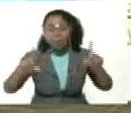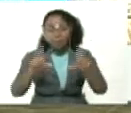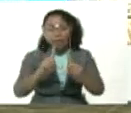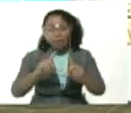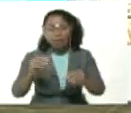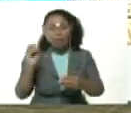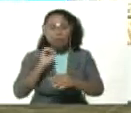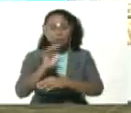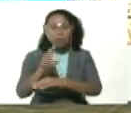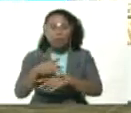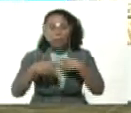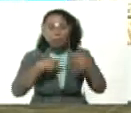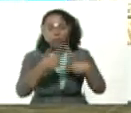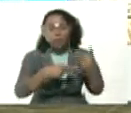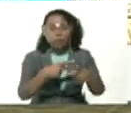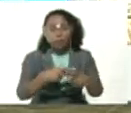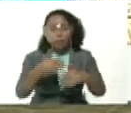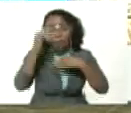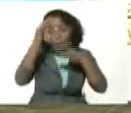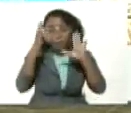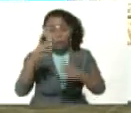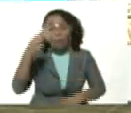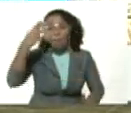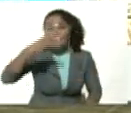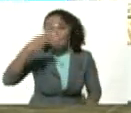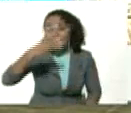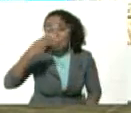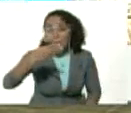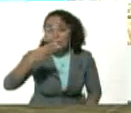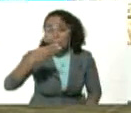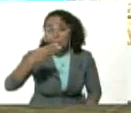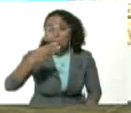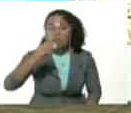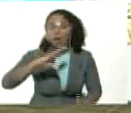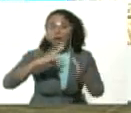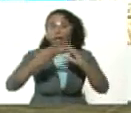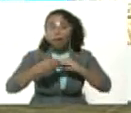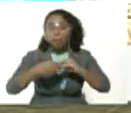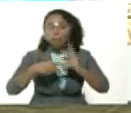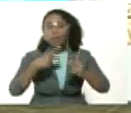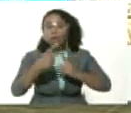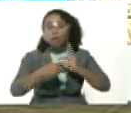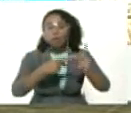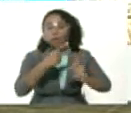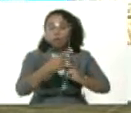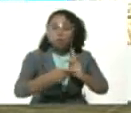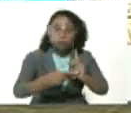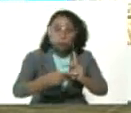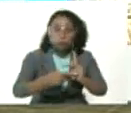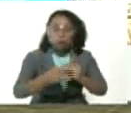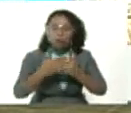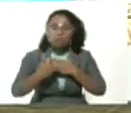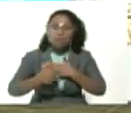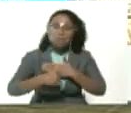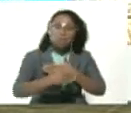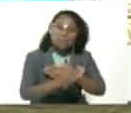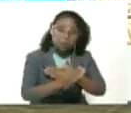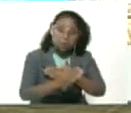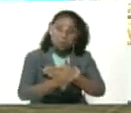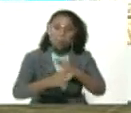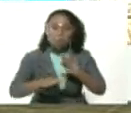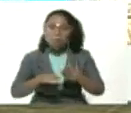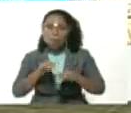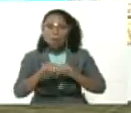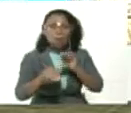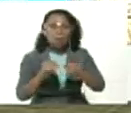producción. Está pendiente la P de los CLAP, la producción, avanzando paso a paso, pero no se